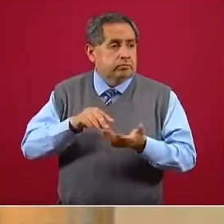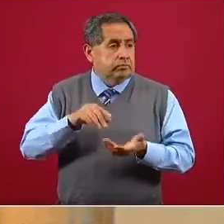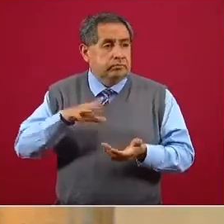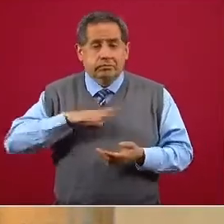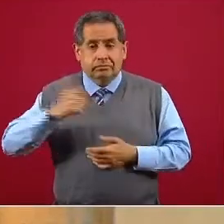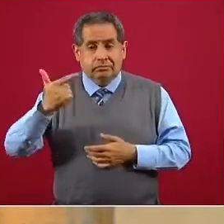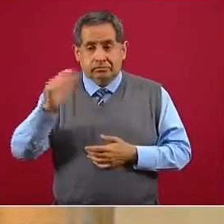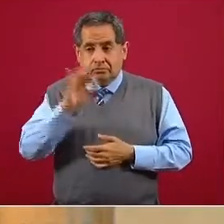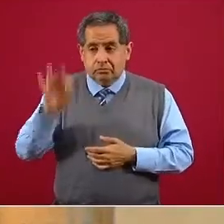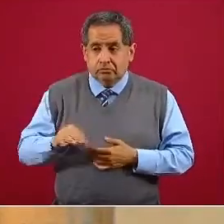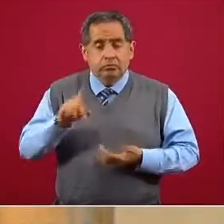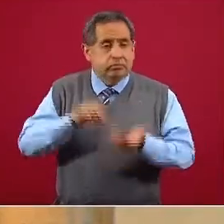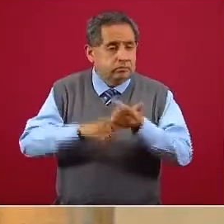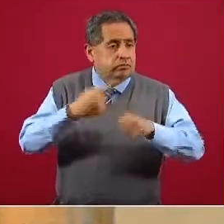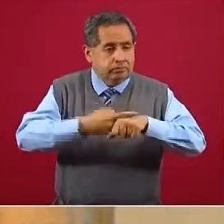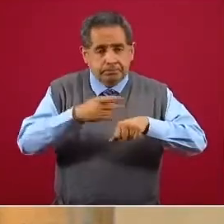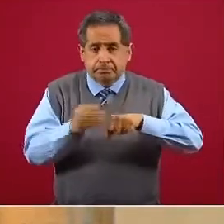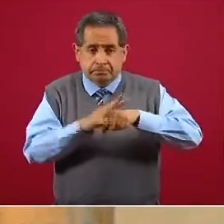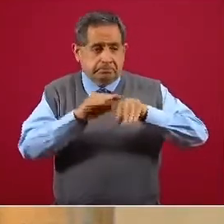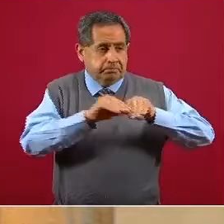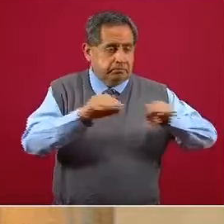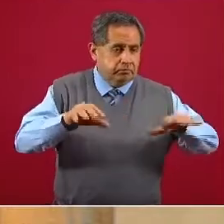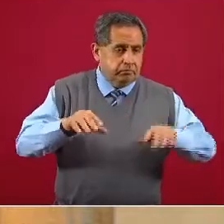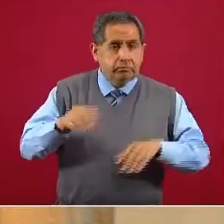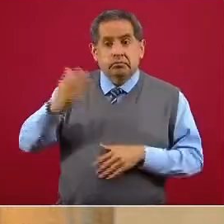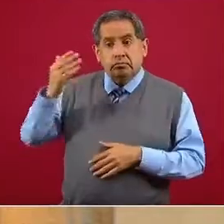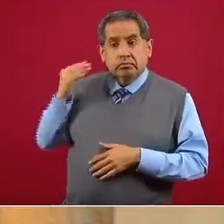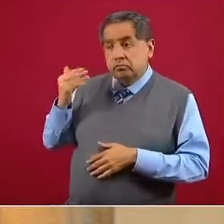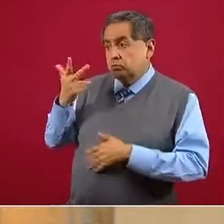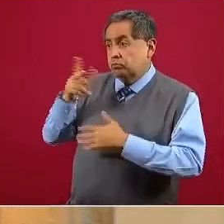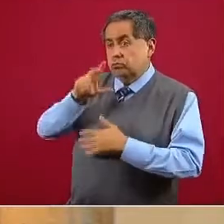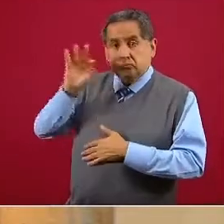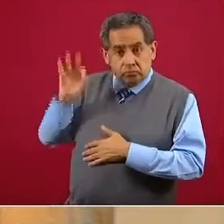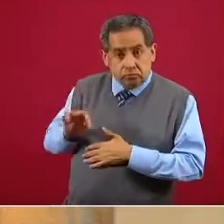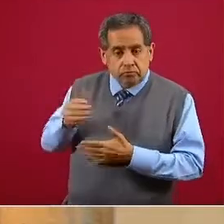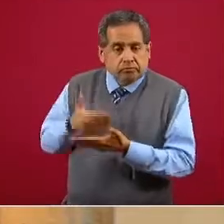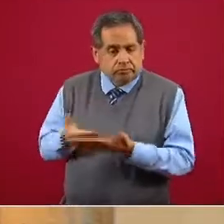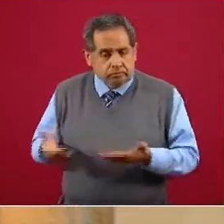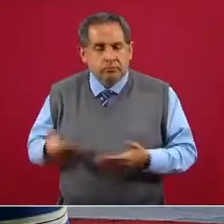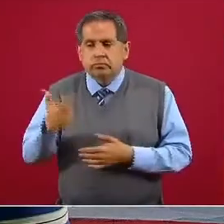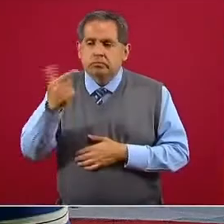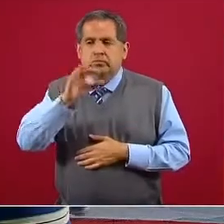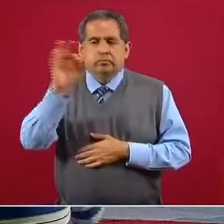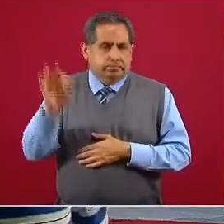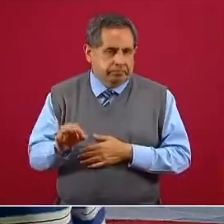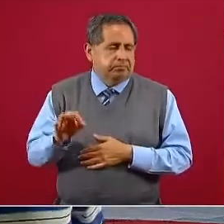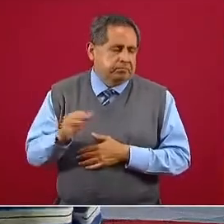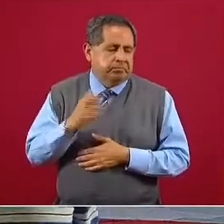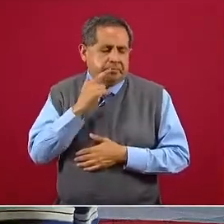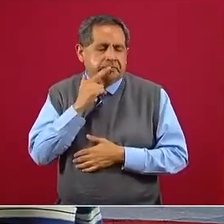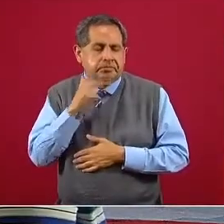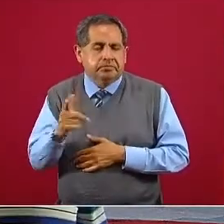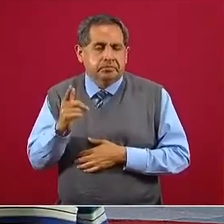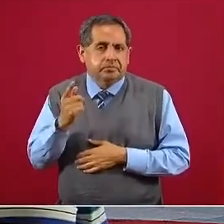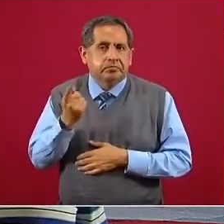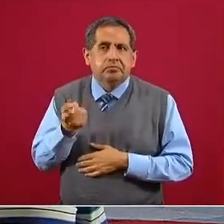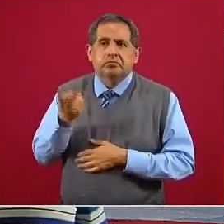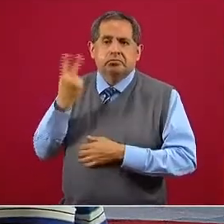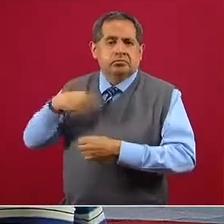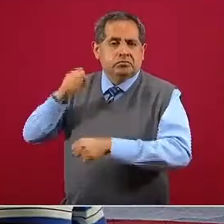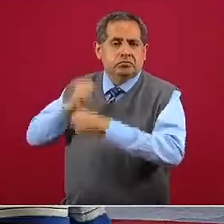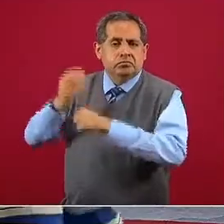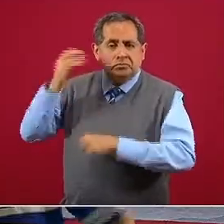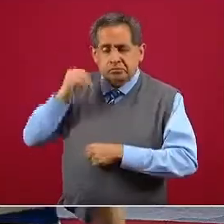7% y esto también ha sido una reducción de un punto porcentual en relación al 8% que tuvimos durante toda la